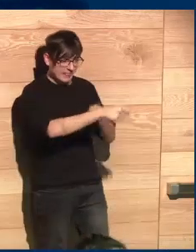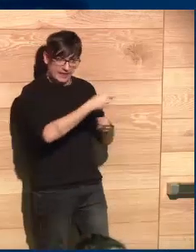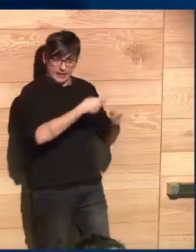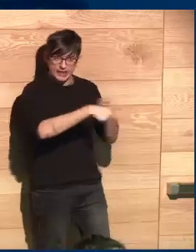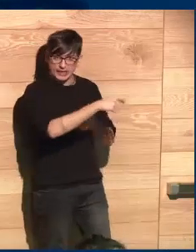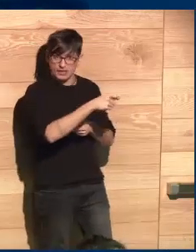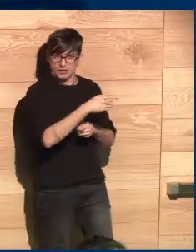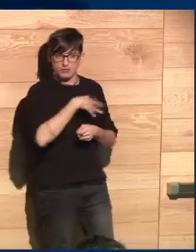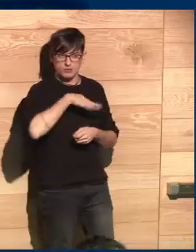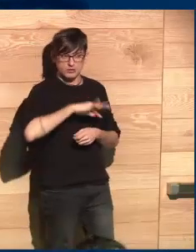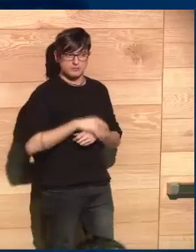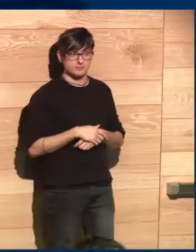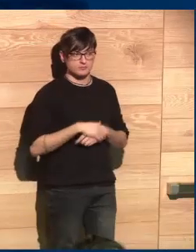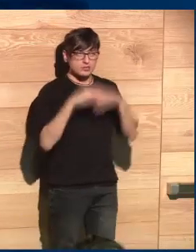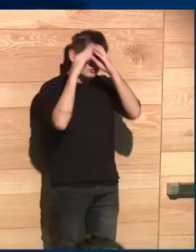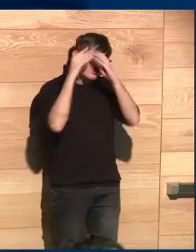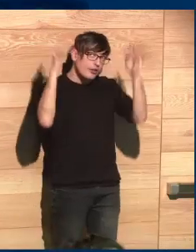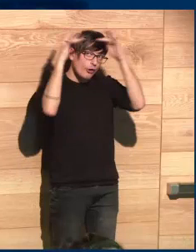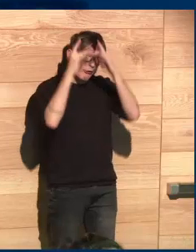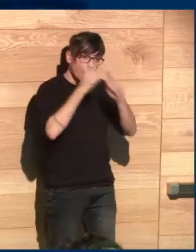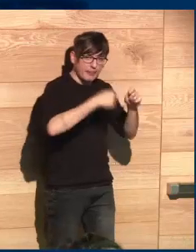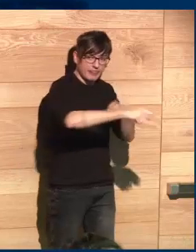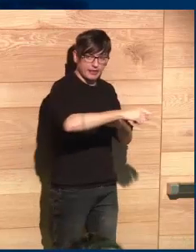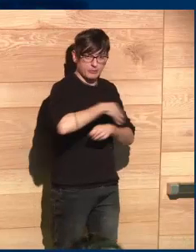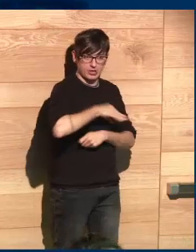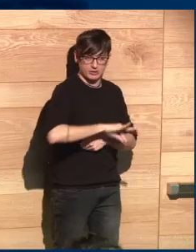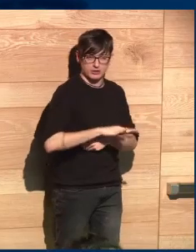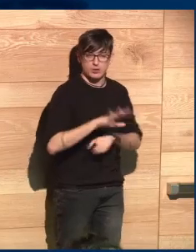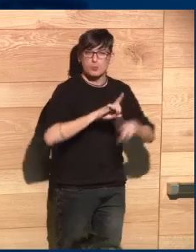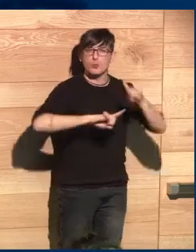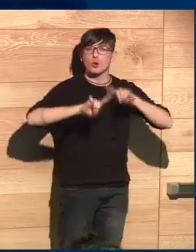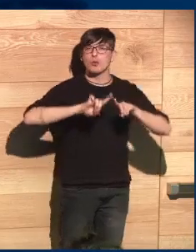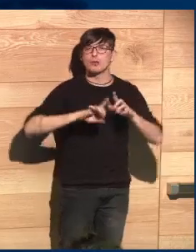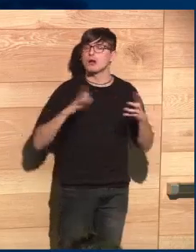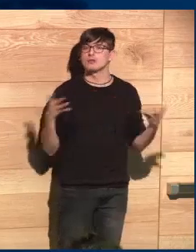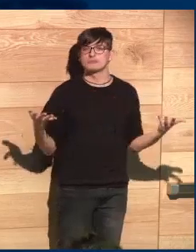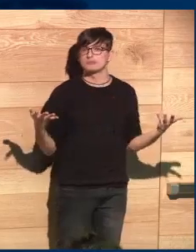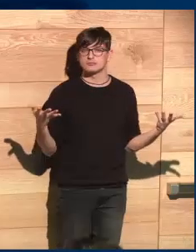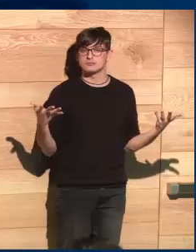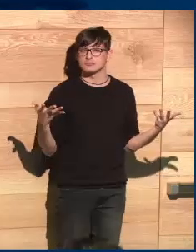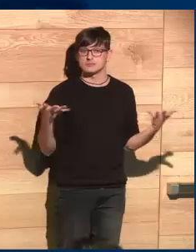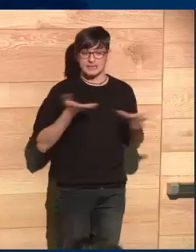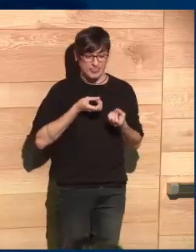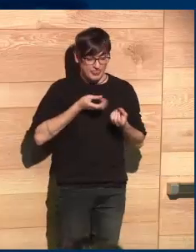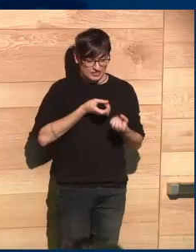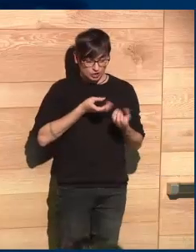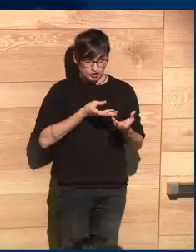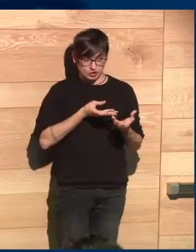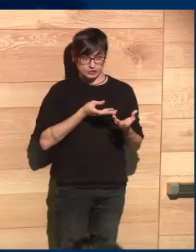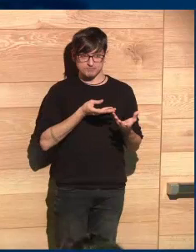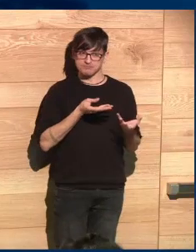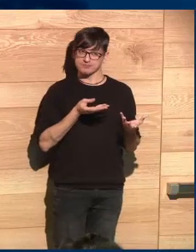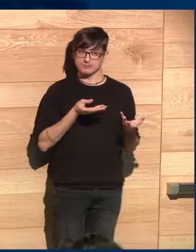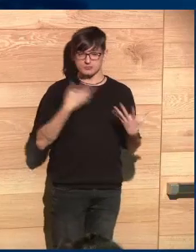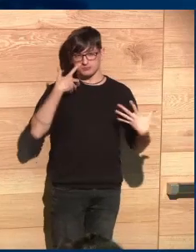puedes empezar a vender ese sueño. Así que el problema por ahora es que los datos de los videojuegos son muy ruidosos,